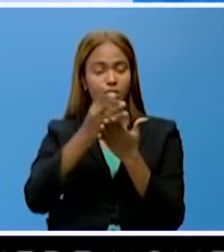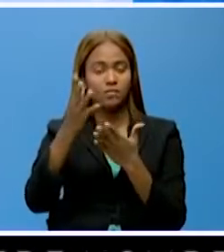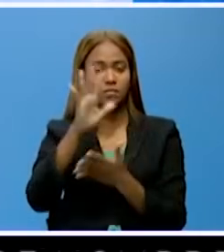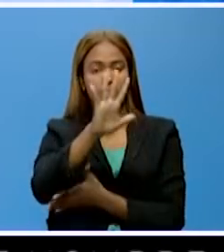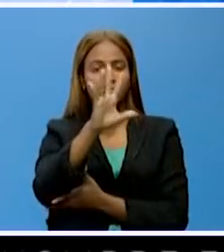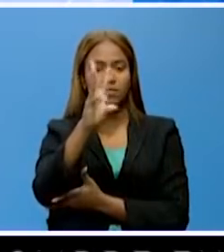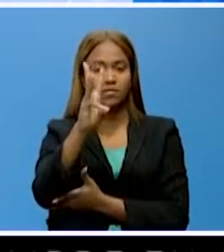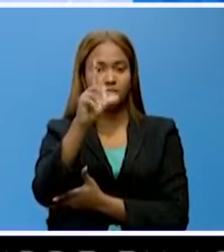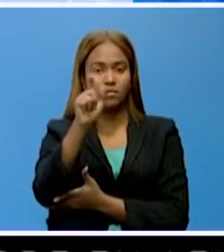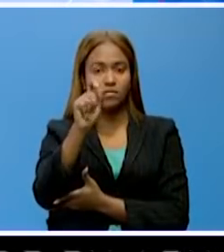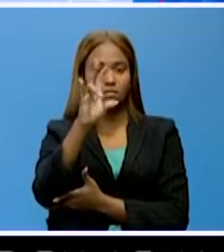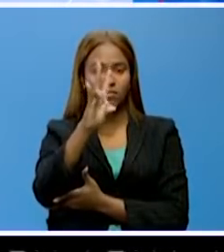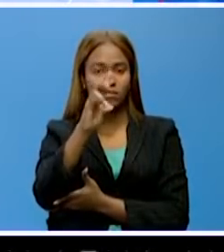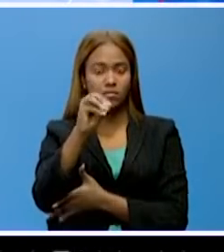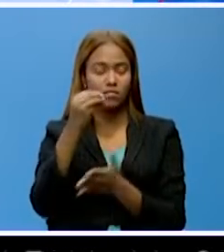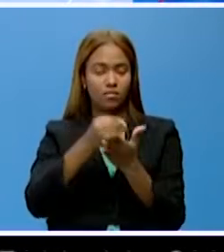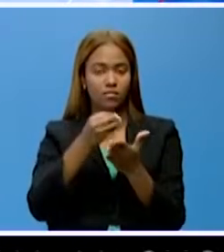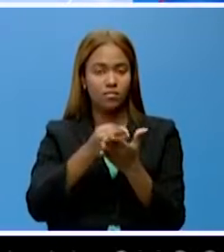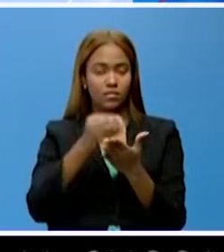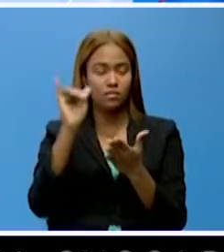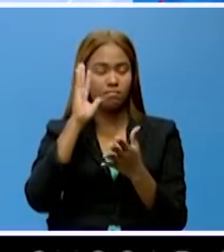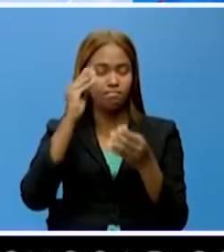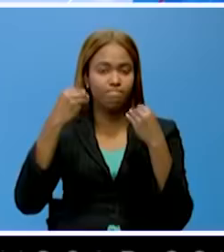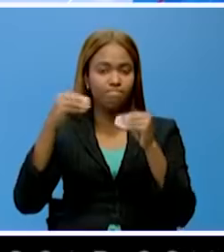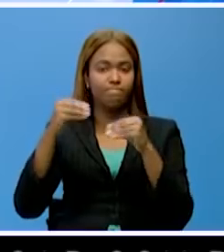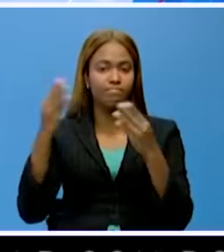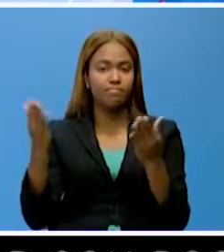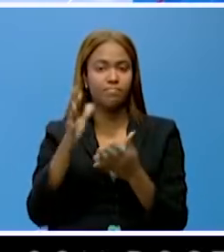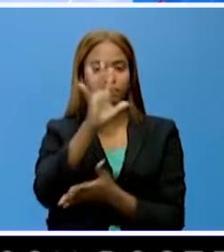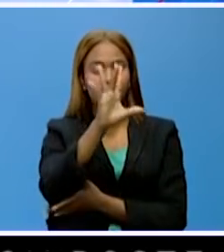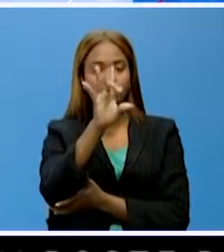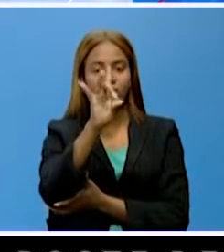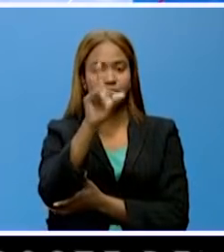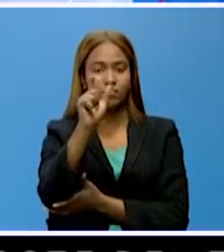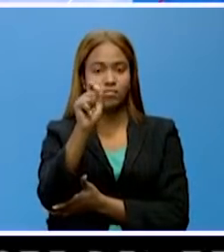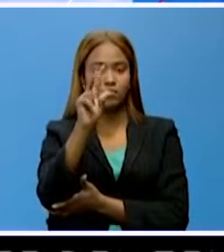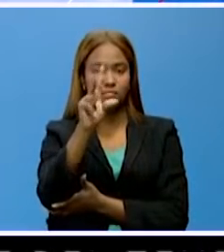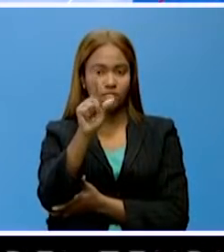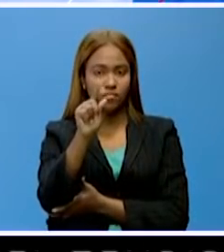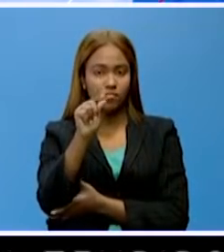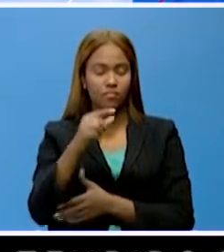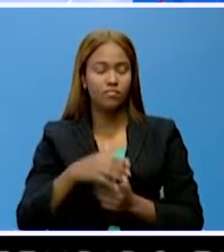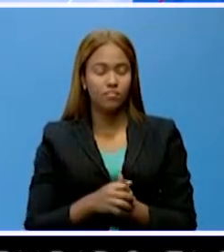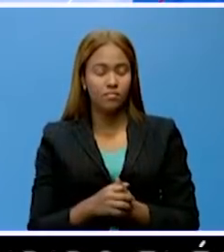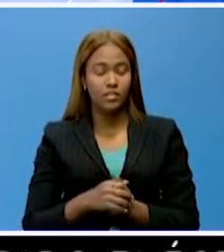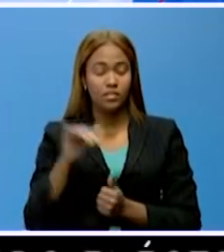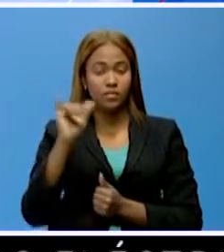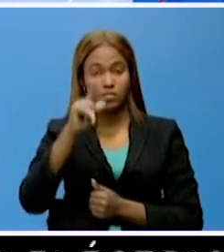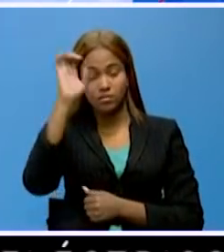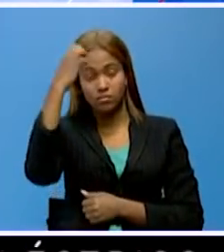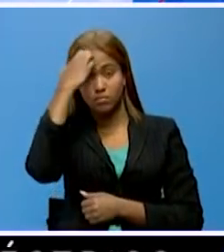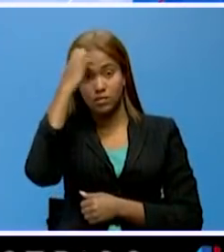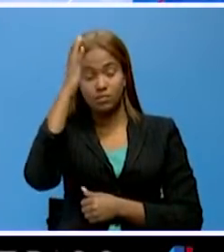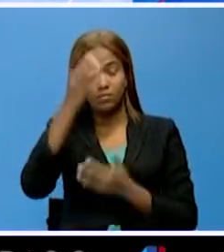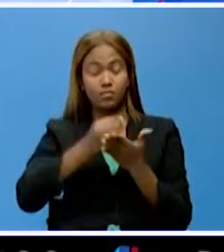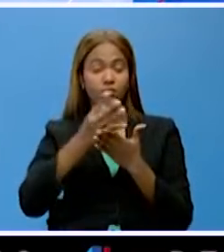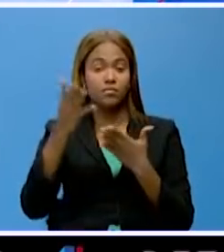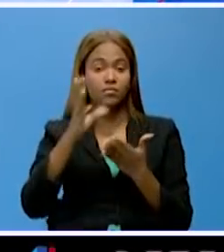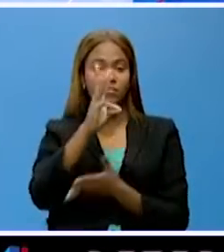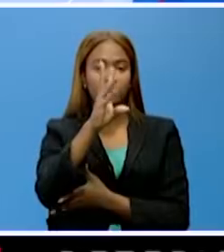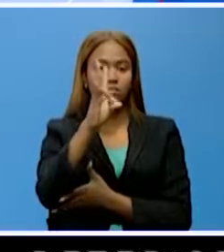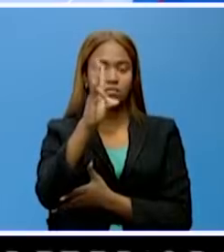a 56.70 pesos y se venderá a 58.20 pesos, mientras que el euro se comprará